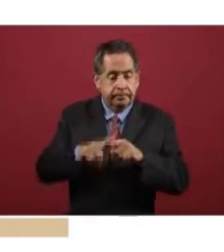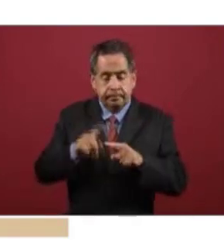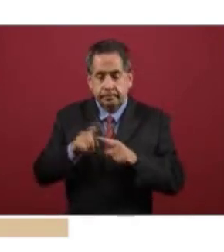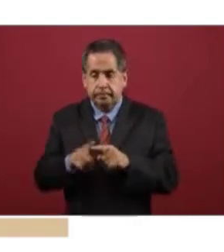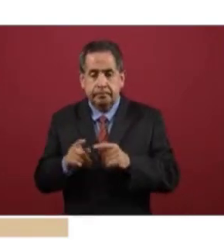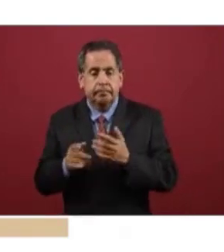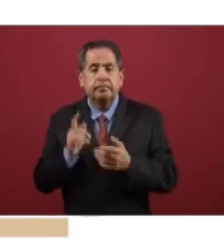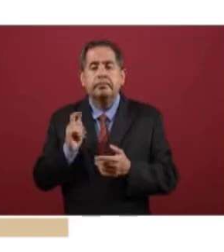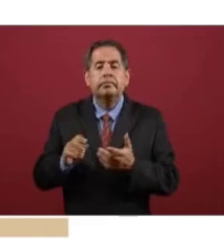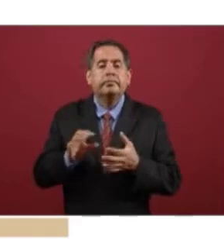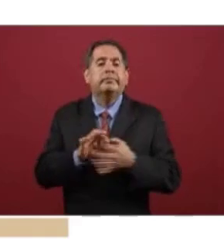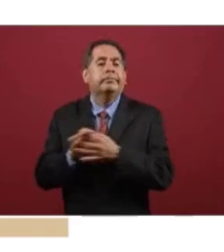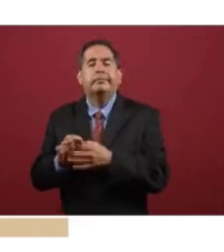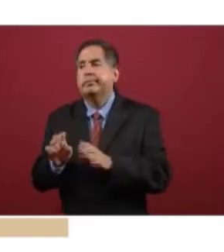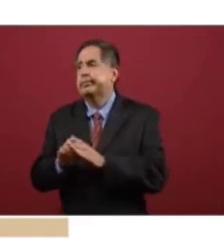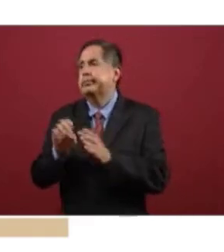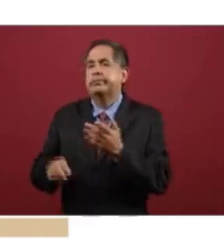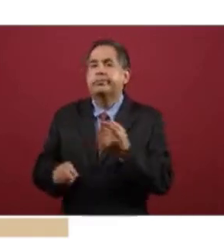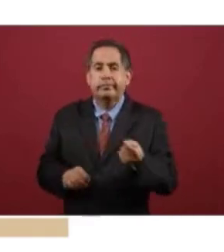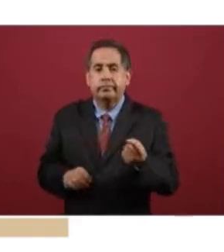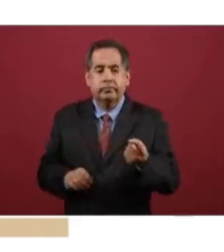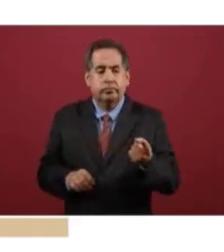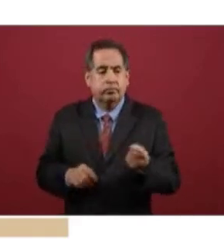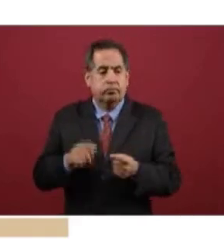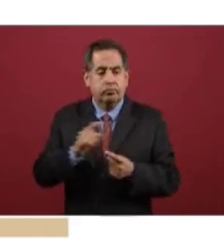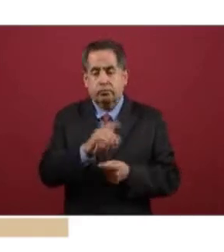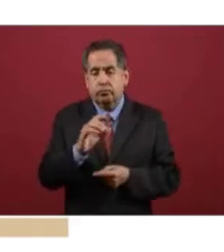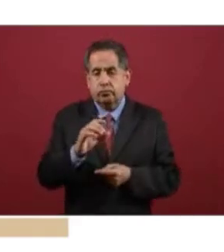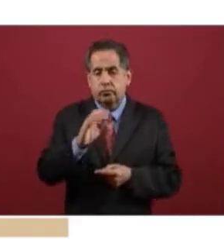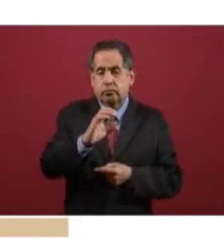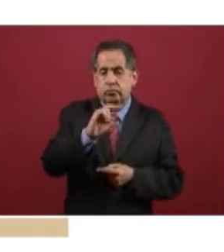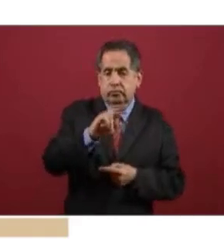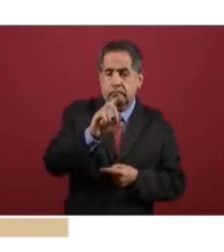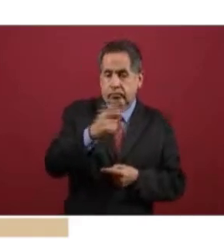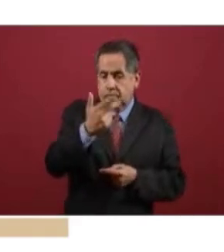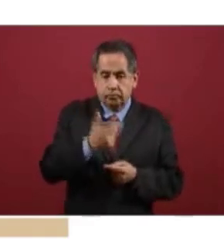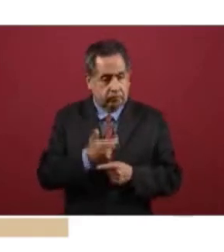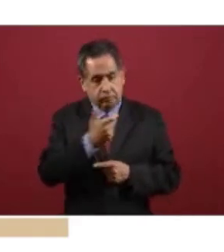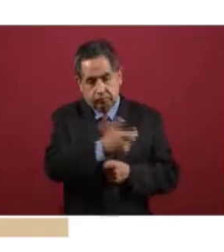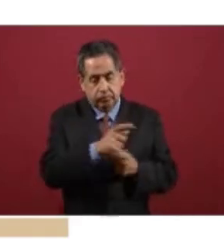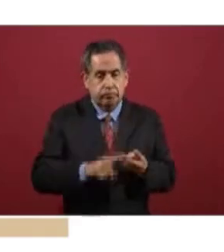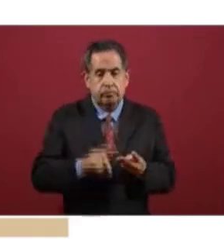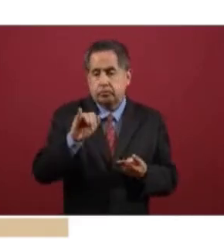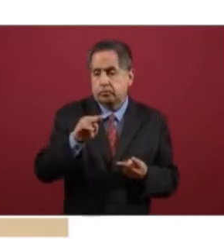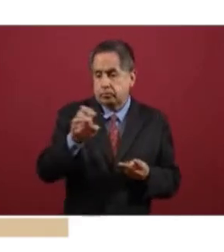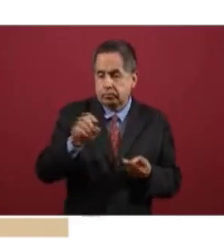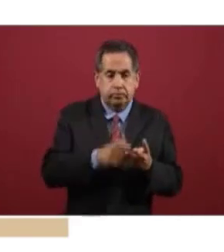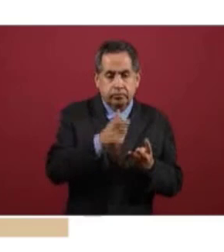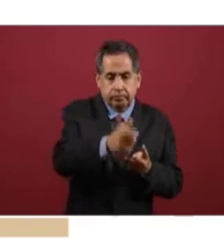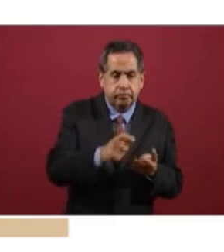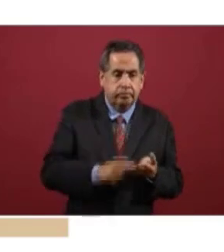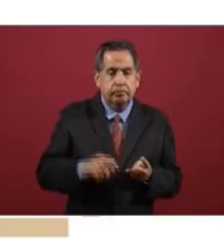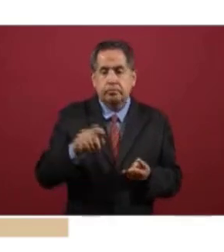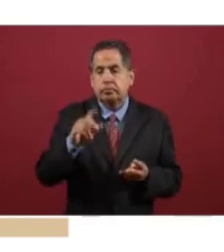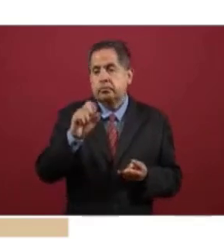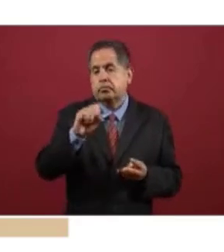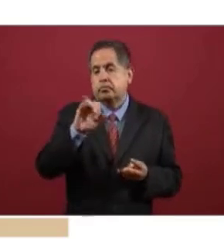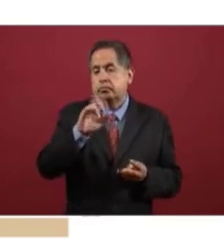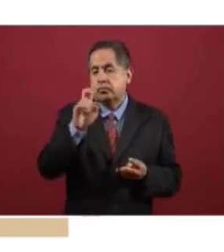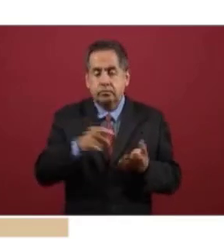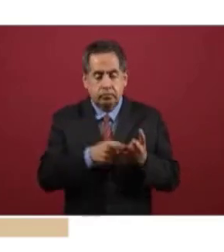son asociados a aquellos como la comisión nacional de derechos humanos el ine el poder judicial el poder